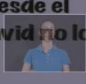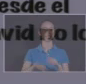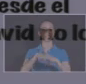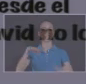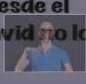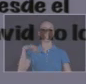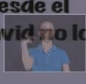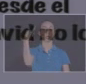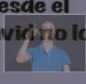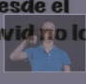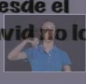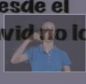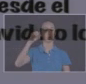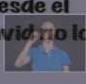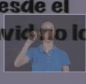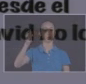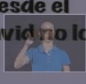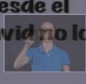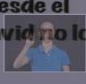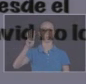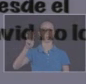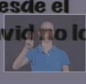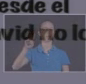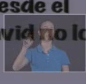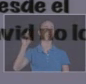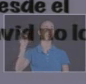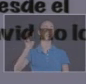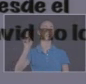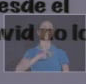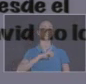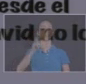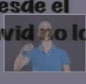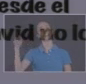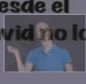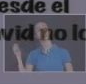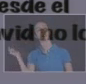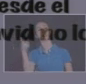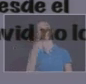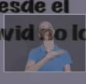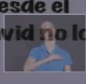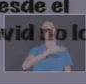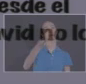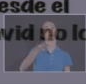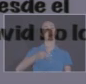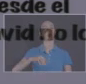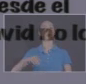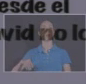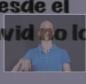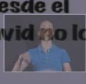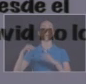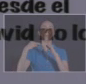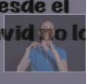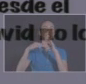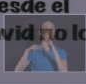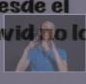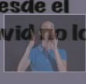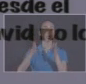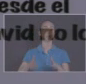David, envió mensajeros tras Abner y lo hicieron volver desde el pozo de